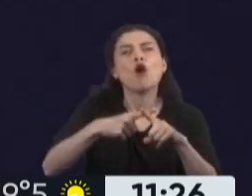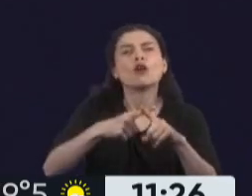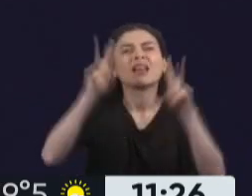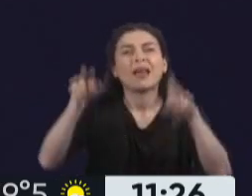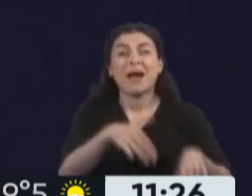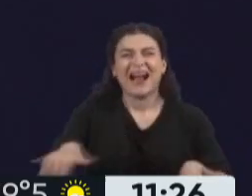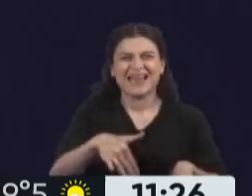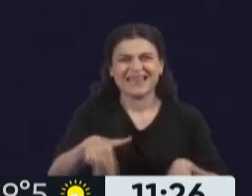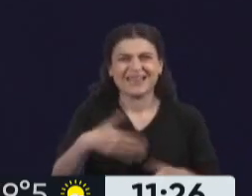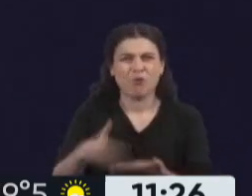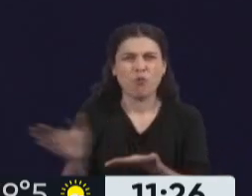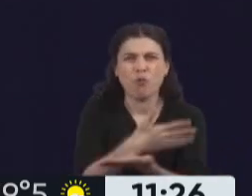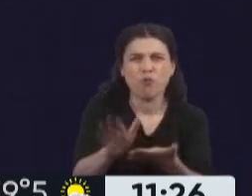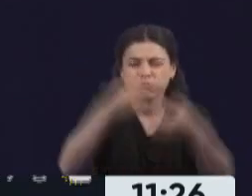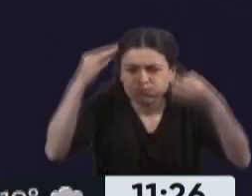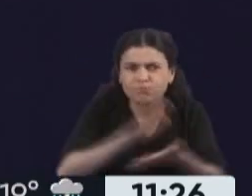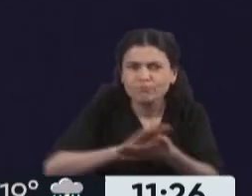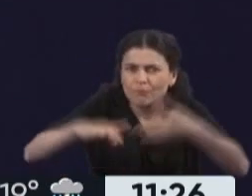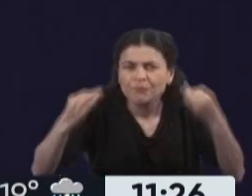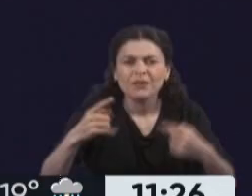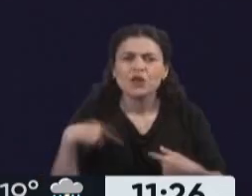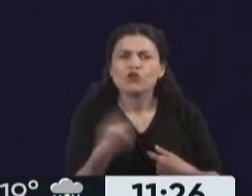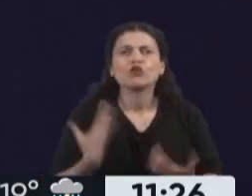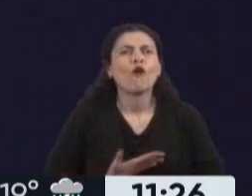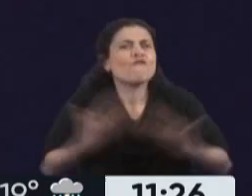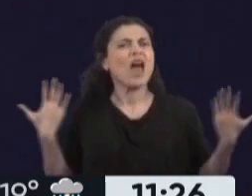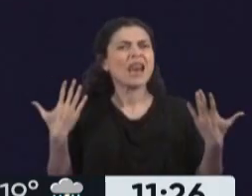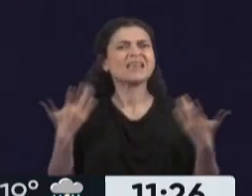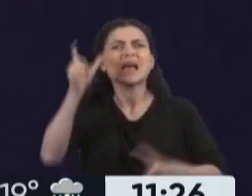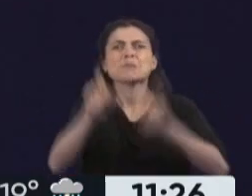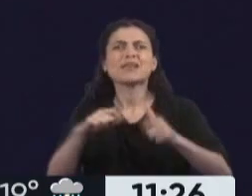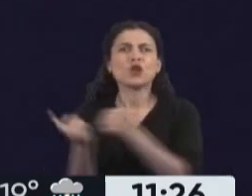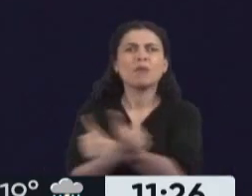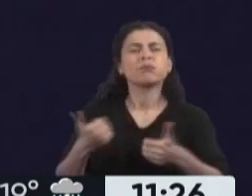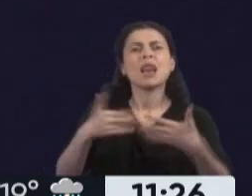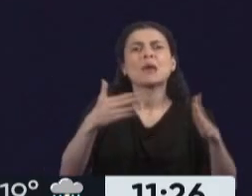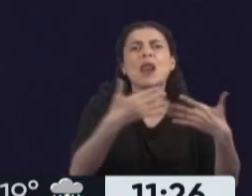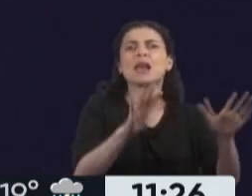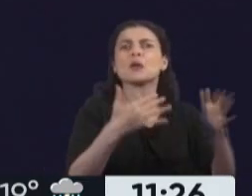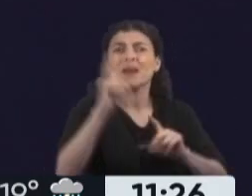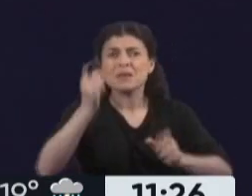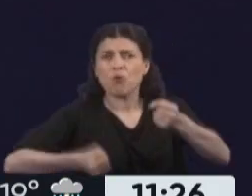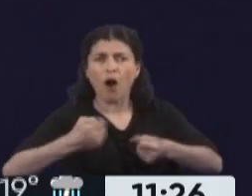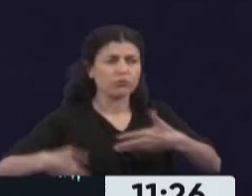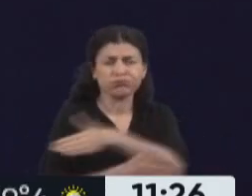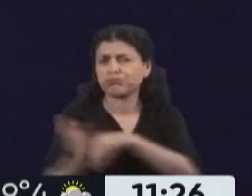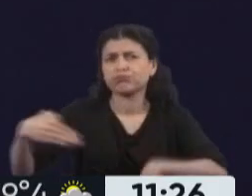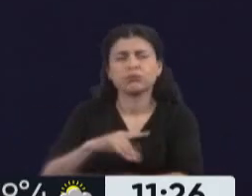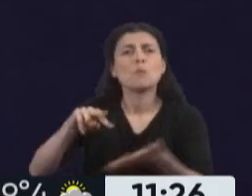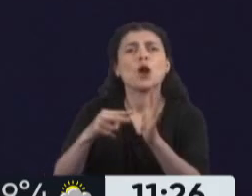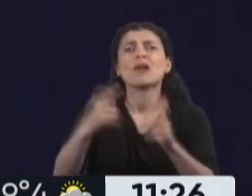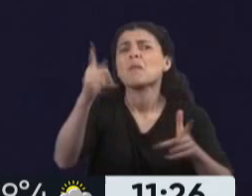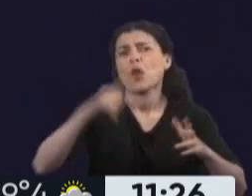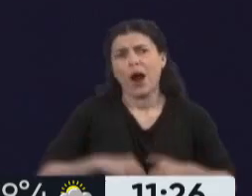estamos muy pegar. felices de poder transitar libremente por la ciudad de Buenos Aires y por todo otro montón de lugares donde está también ese logro, piquetes. pero sin